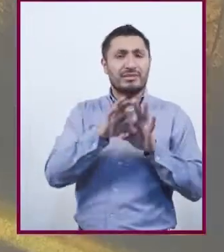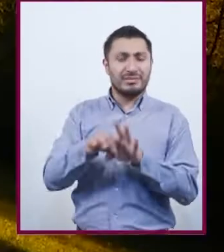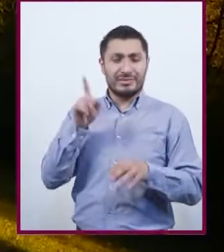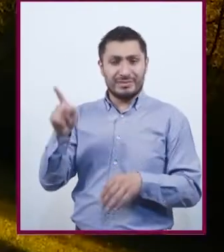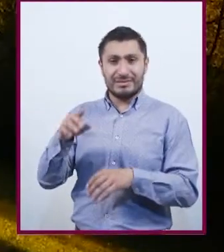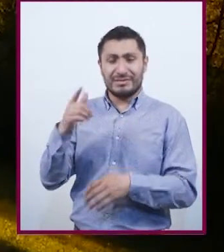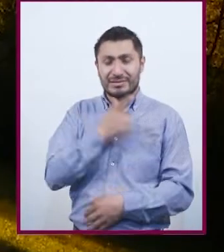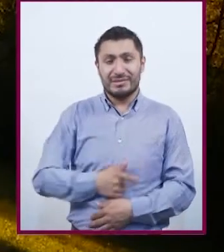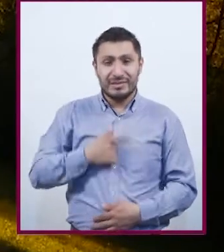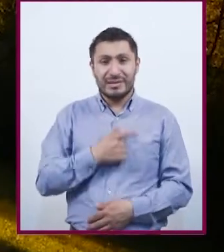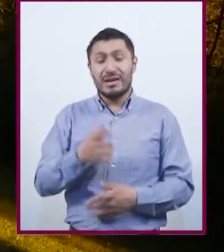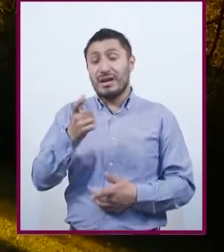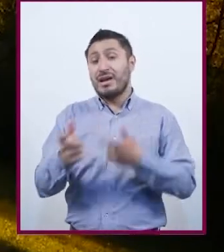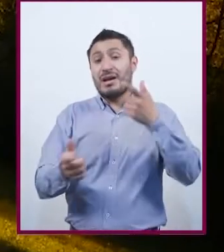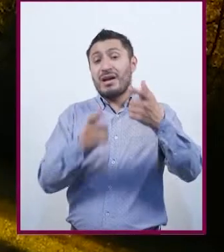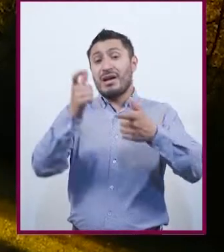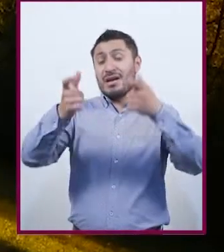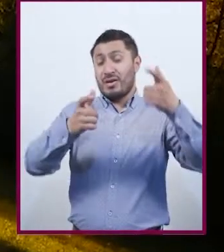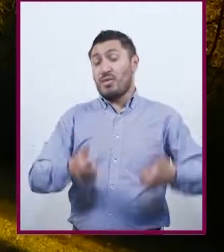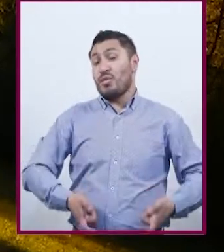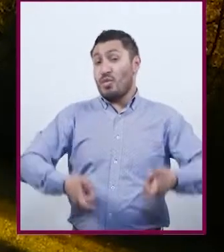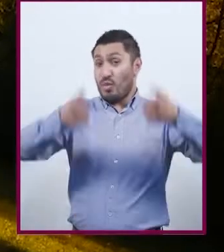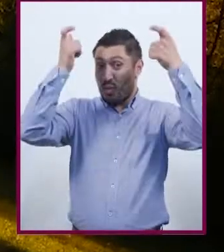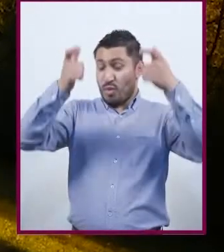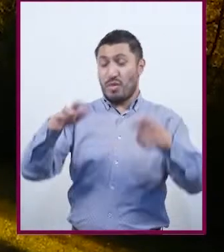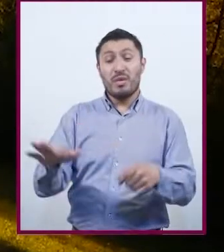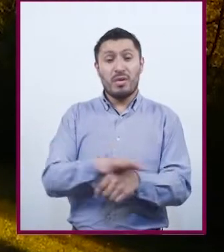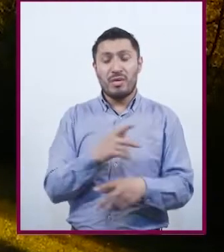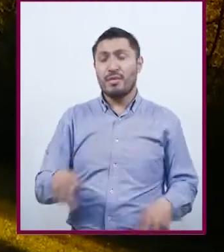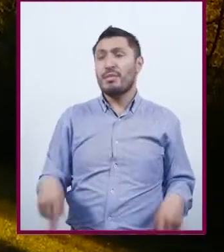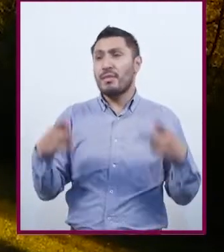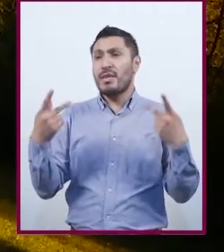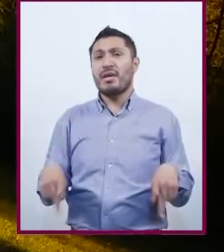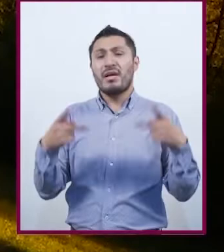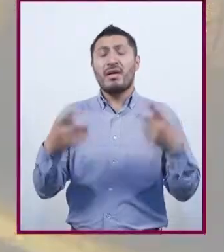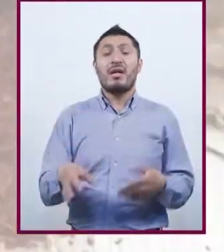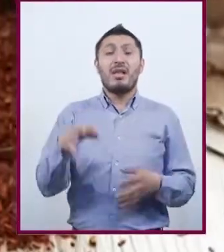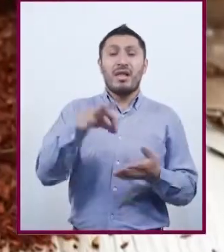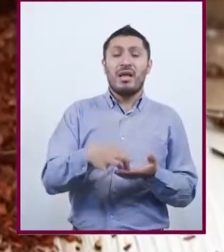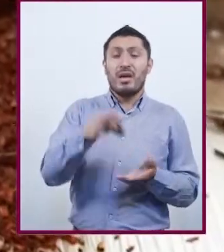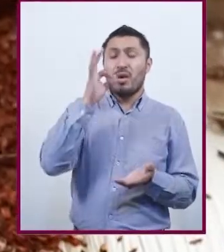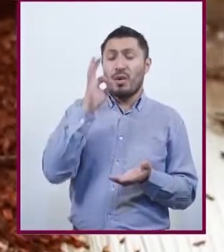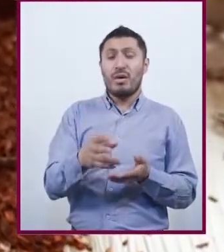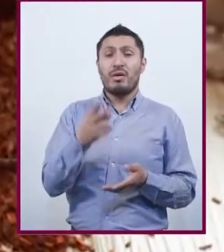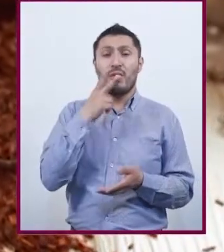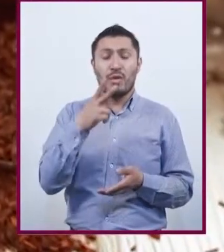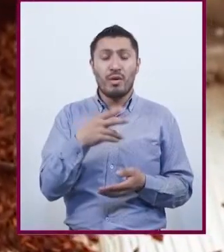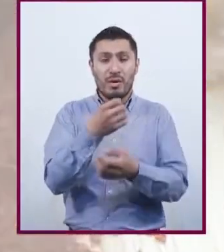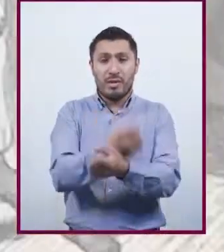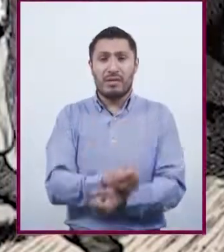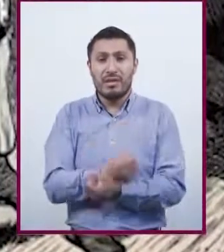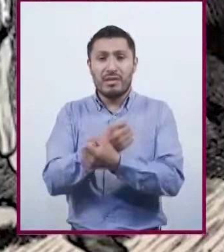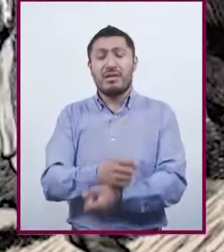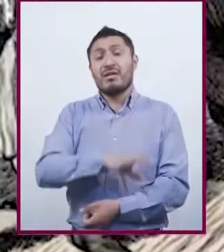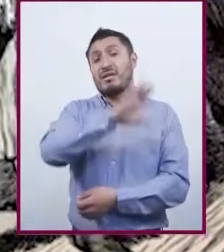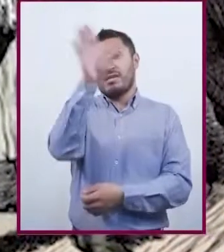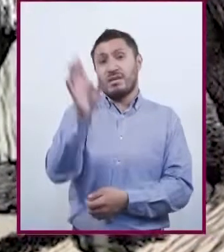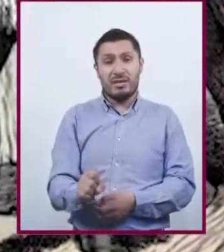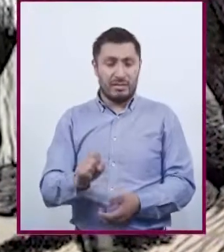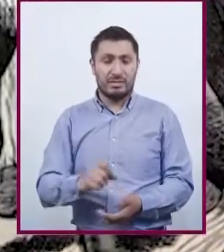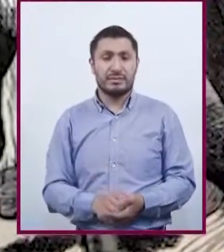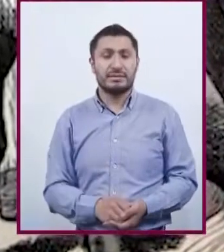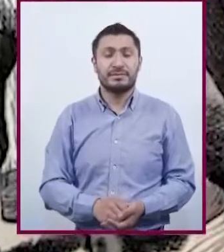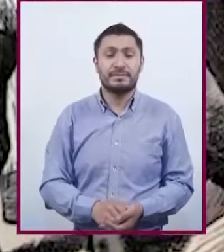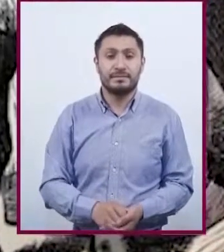Unido disfrutaba de una notoria prosperidad económica, producto de comerciar con té, tabaco y esclavos